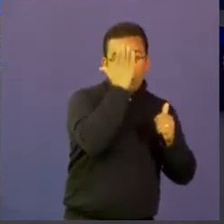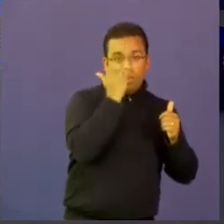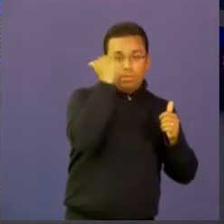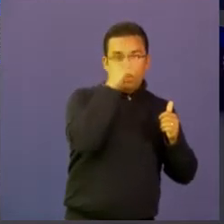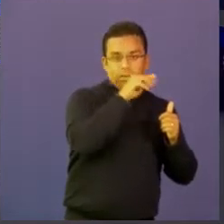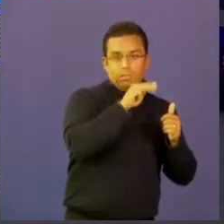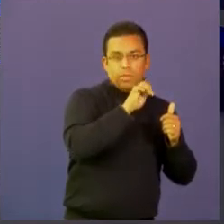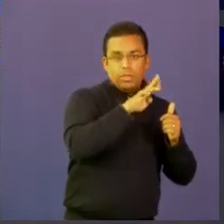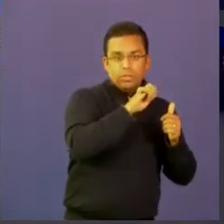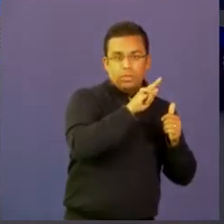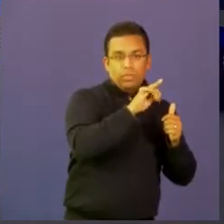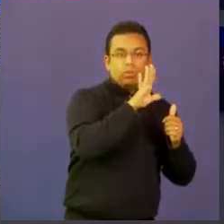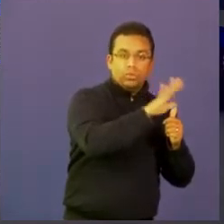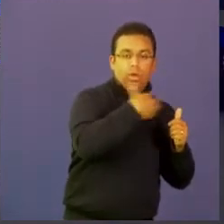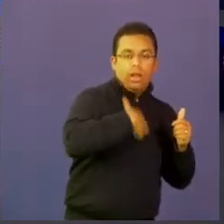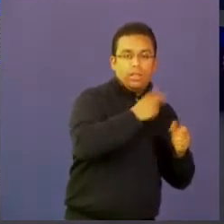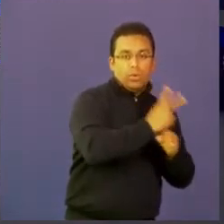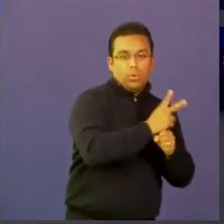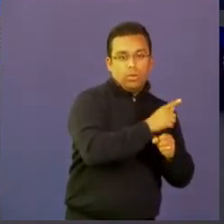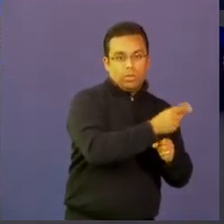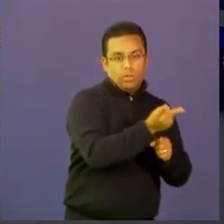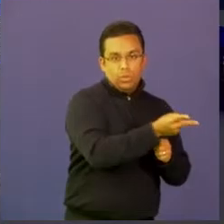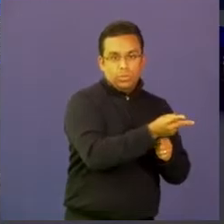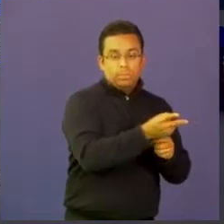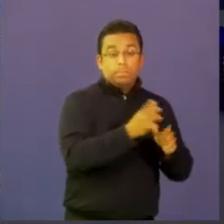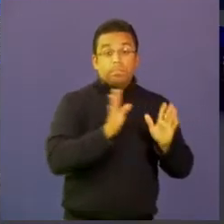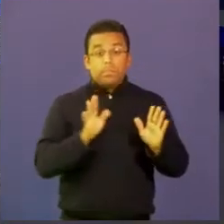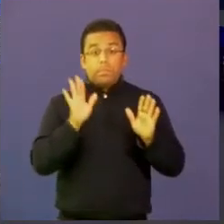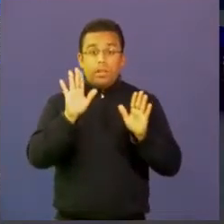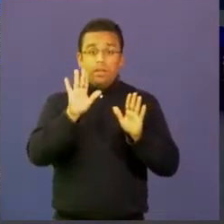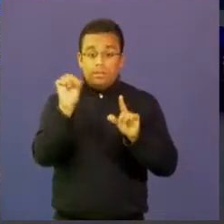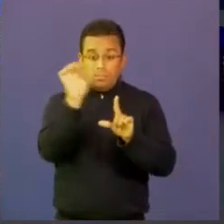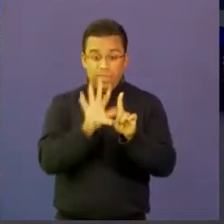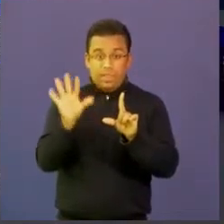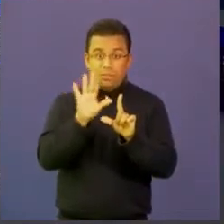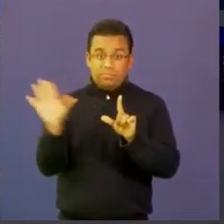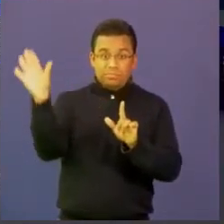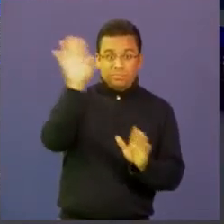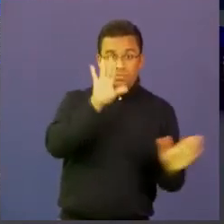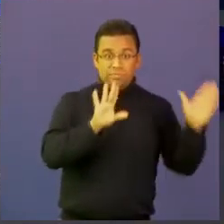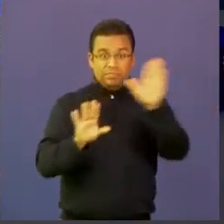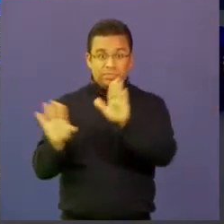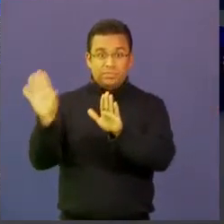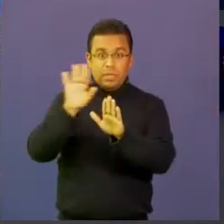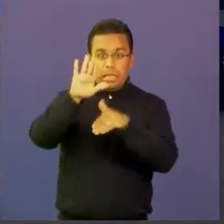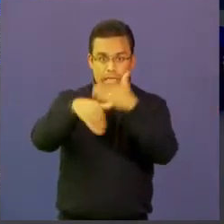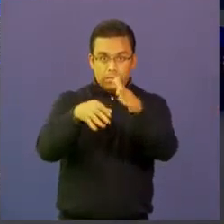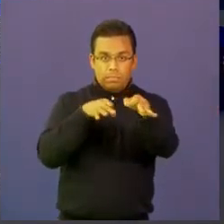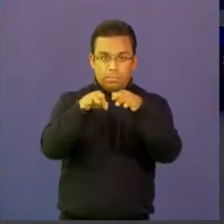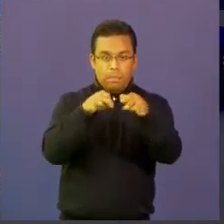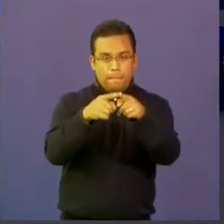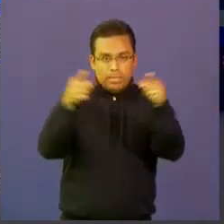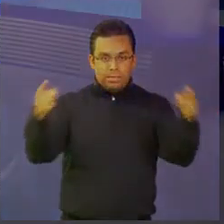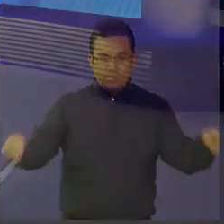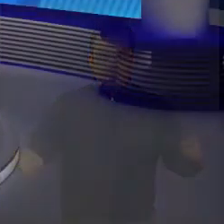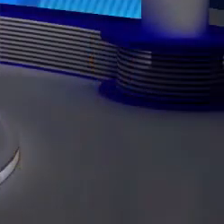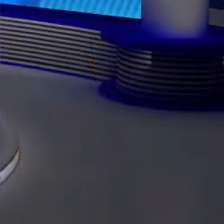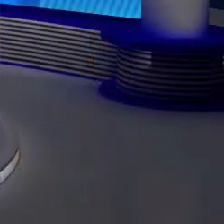de Microsoft para Argentina y Uruguay ahora después de estas cortenillas les voy a contar que otros contenidos siguen en nuestra agenda